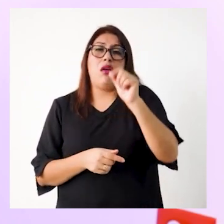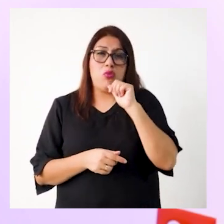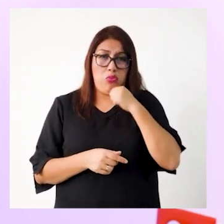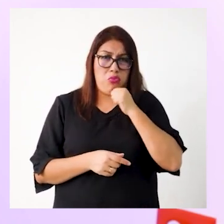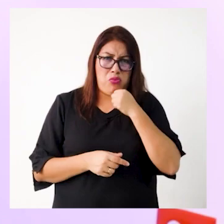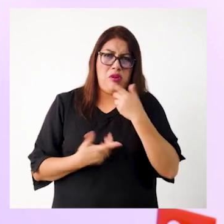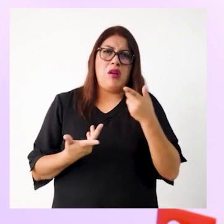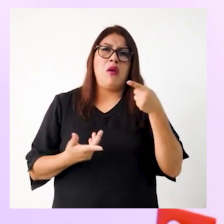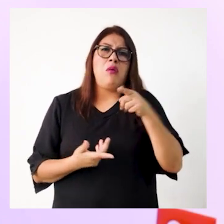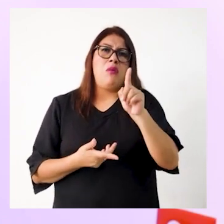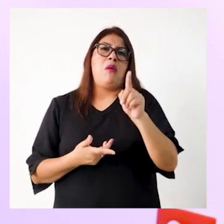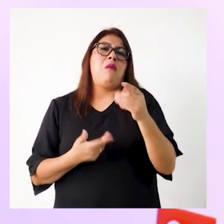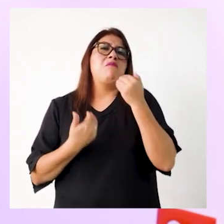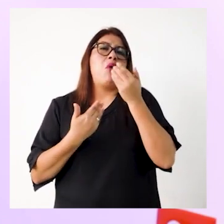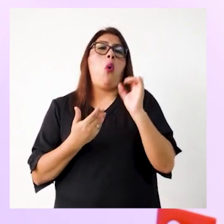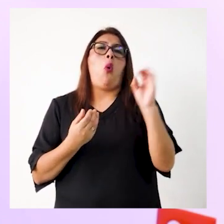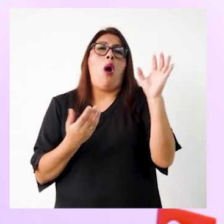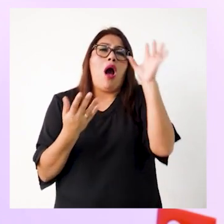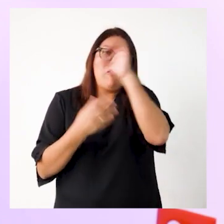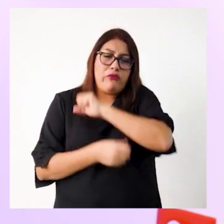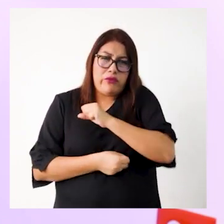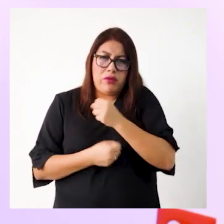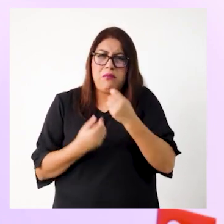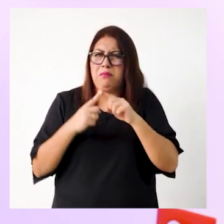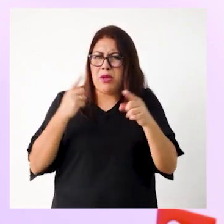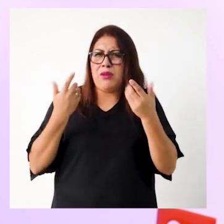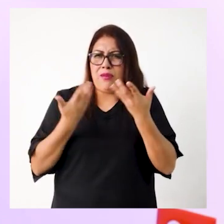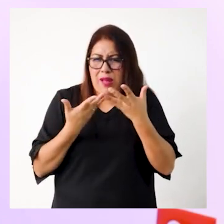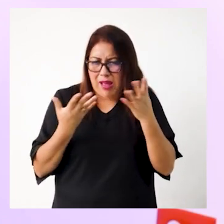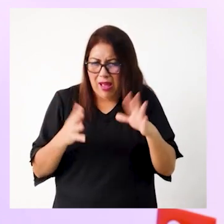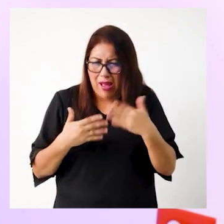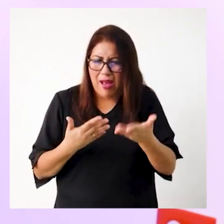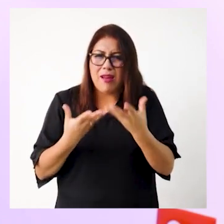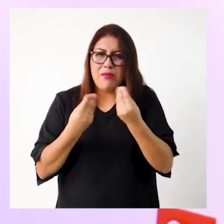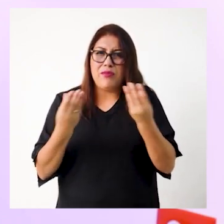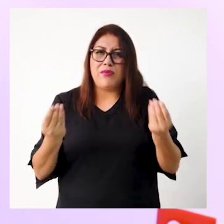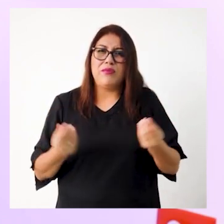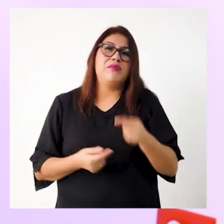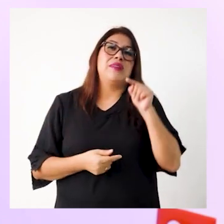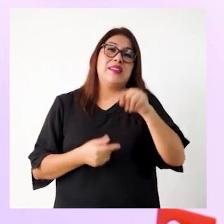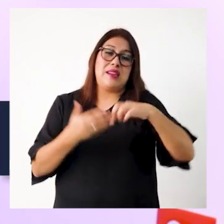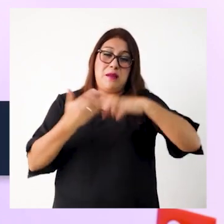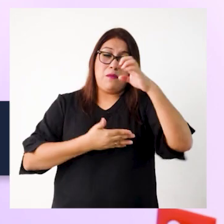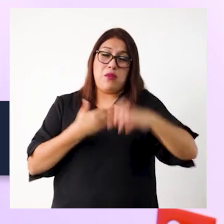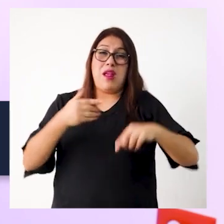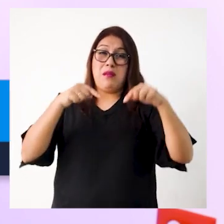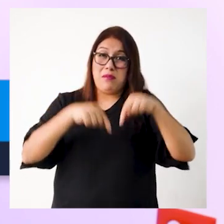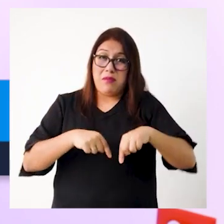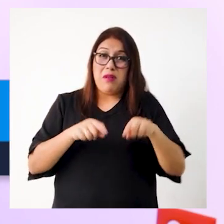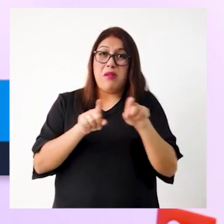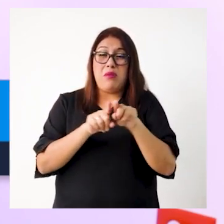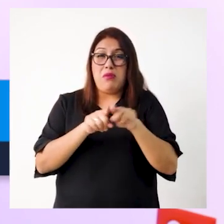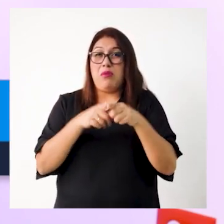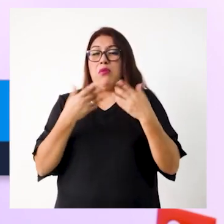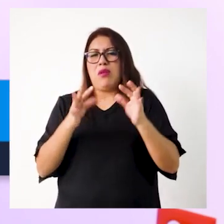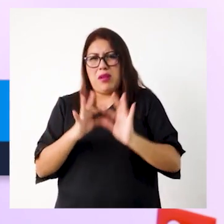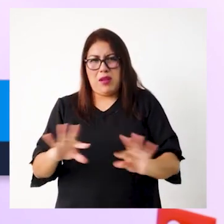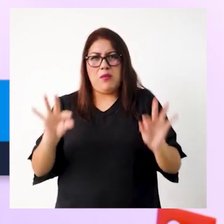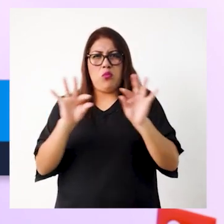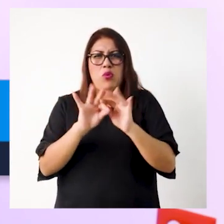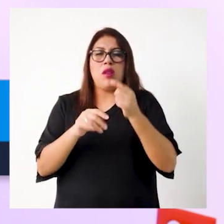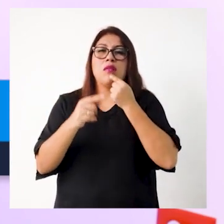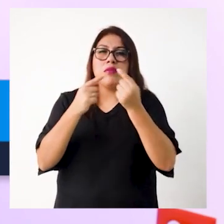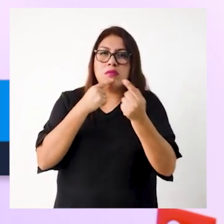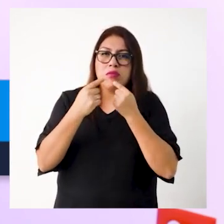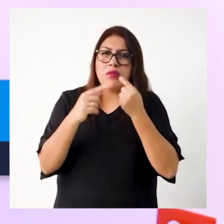una manera más discreta, pero existe mucho. Por eso es importante que existan programas como este e instituciones como CONADIS que nos están